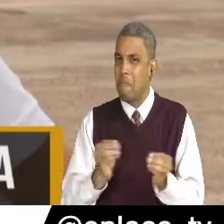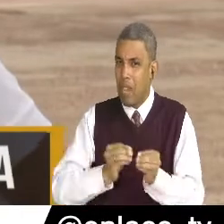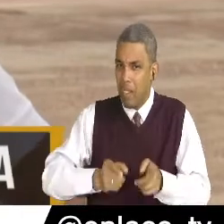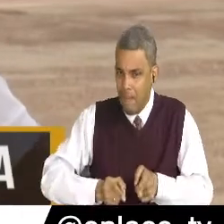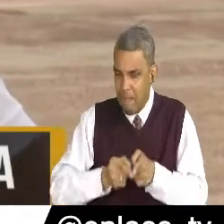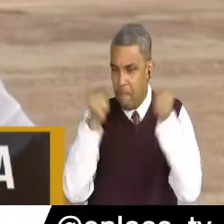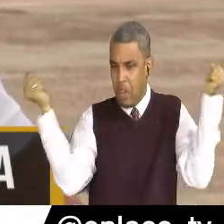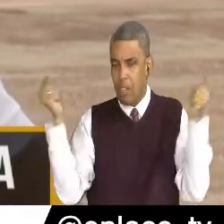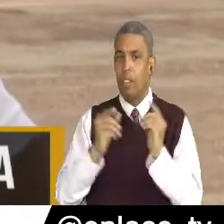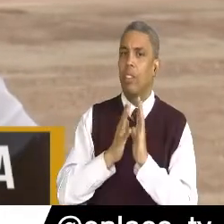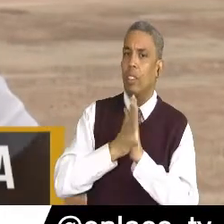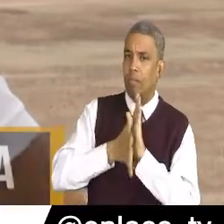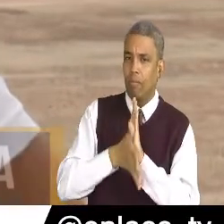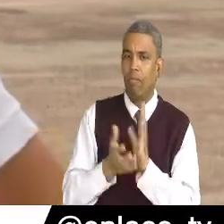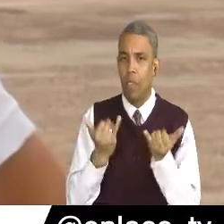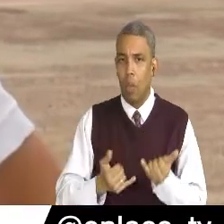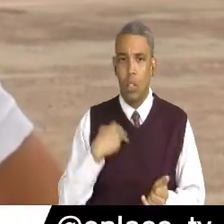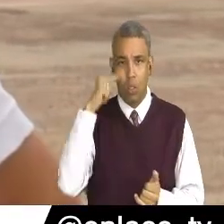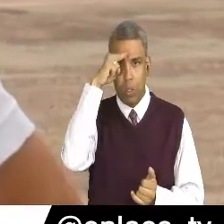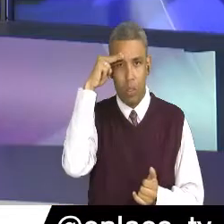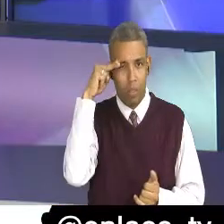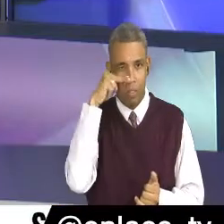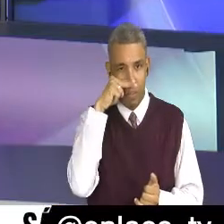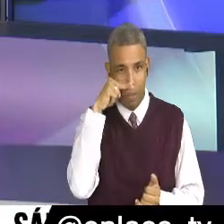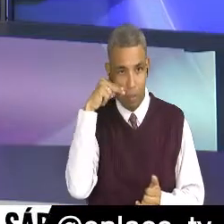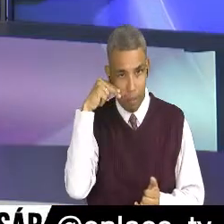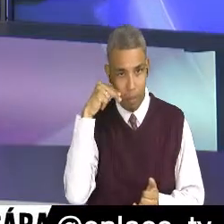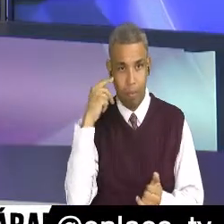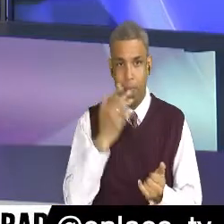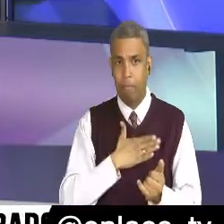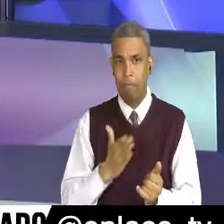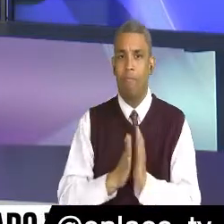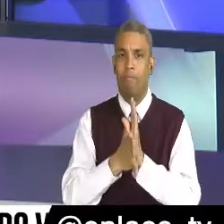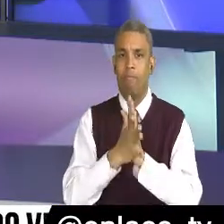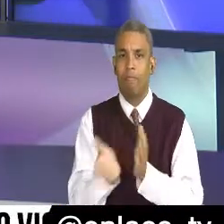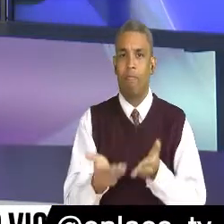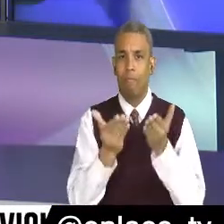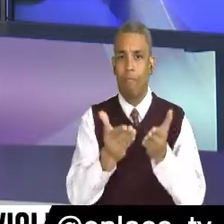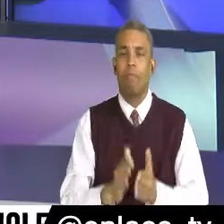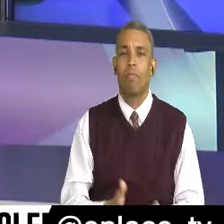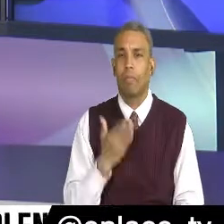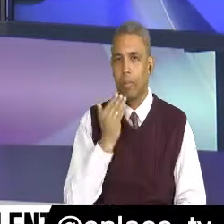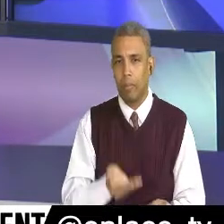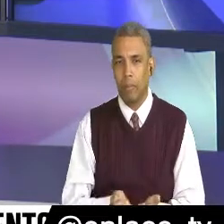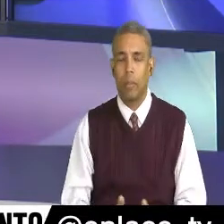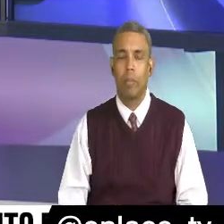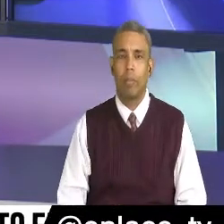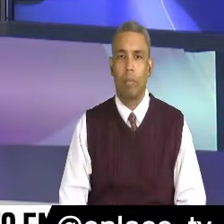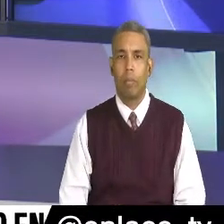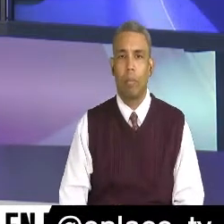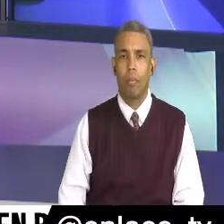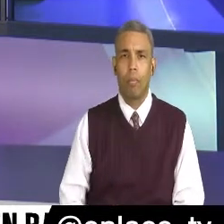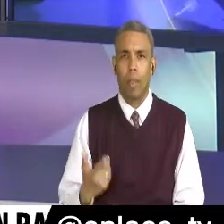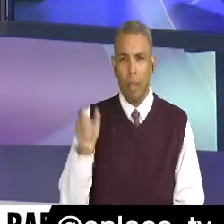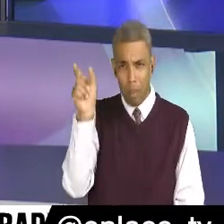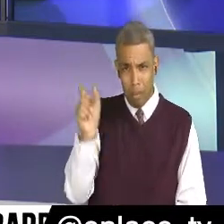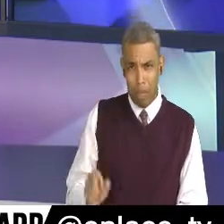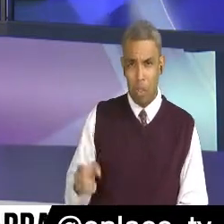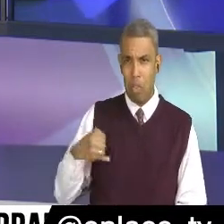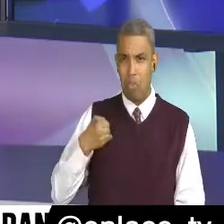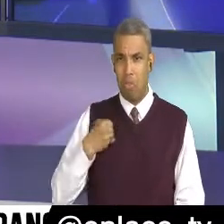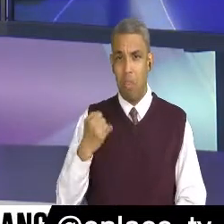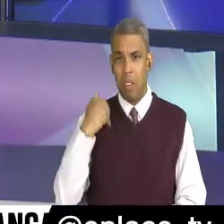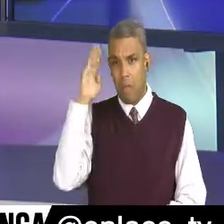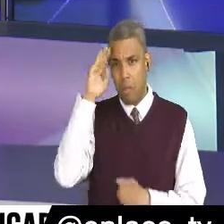Enlace Noticias. Es un informe de Zulay Ucros. Gracias, Zulay, por su información. Y un joven asegura que fue víctima de abuso de autoridad por parte